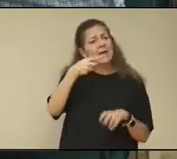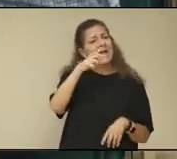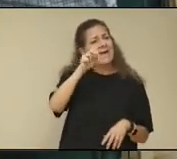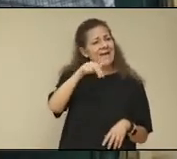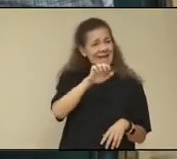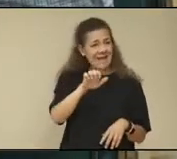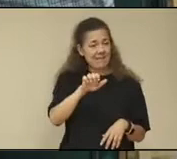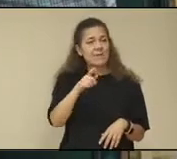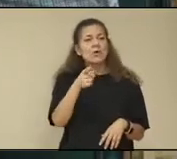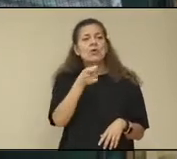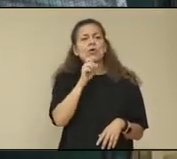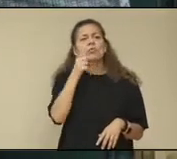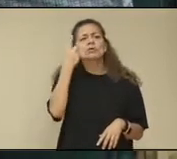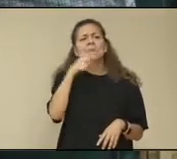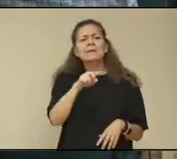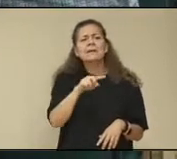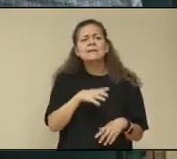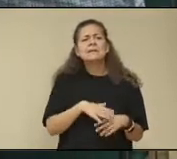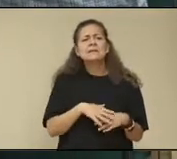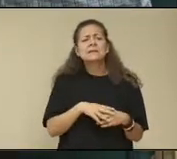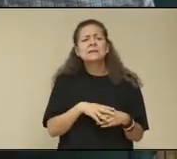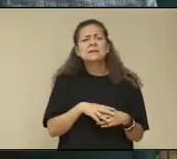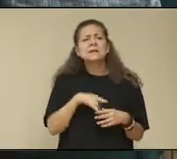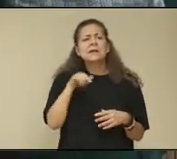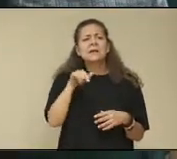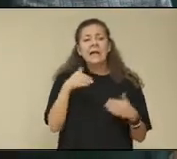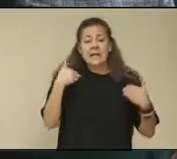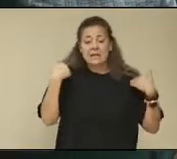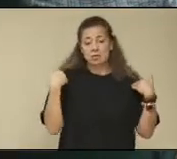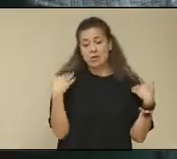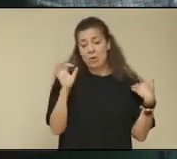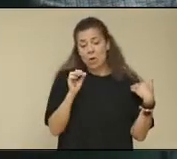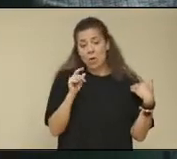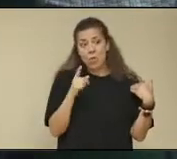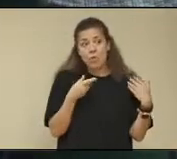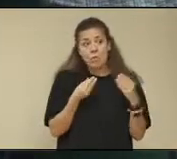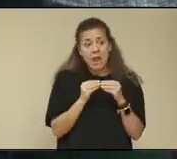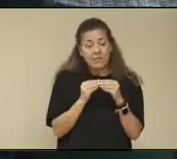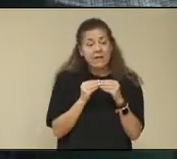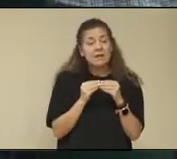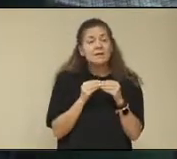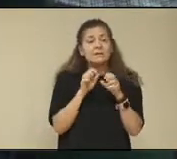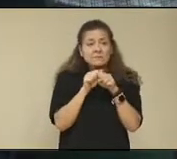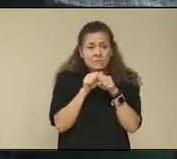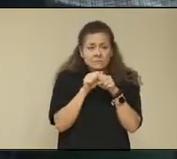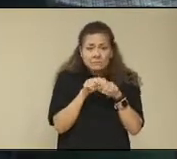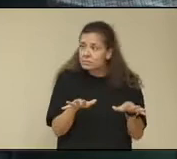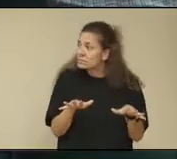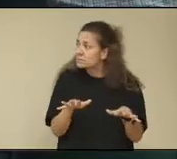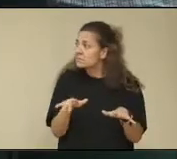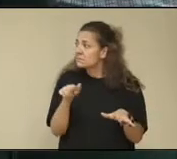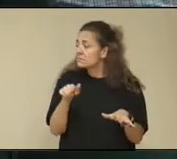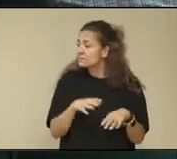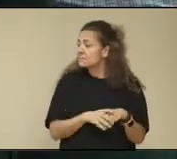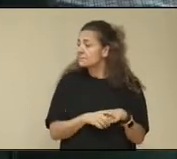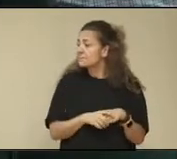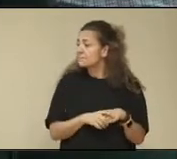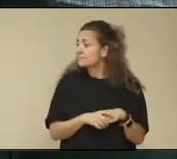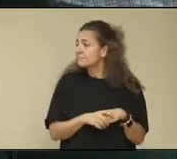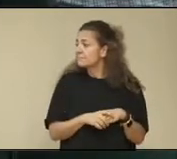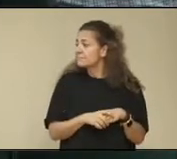¿Cómo sabíais que era el responsable o el encargado de la propagación? Bueno,